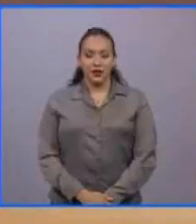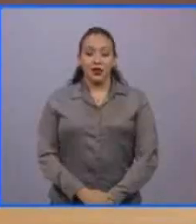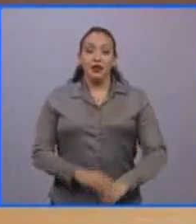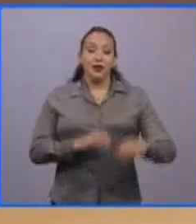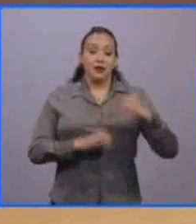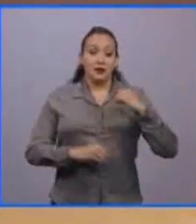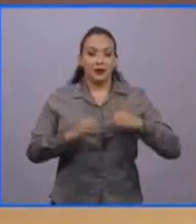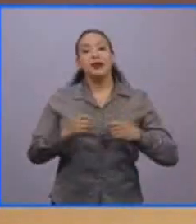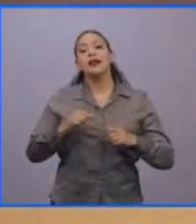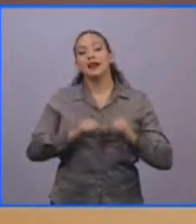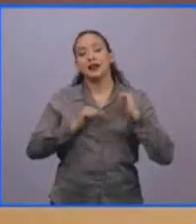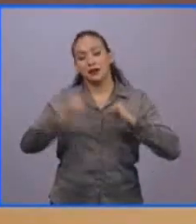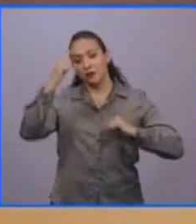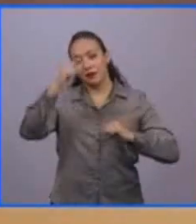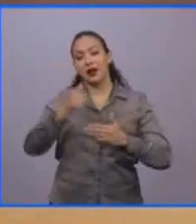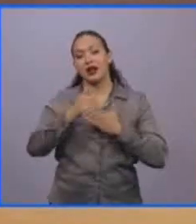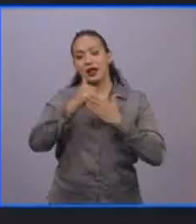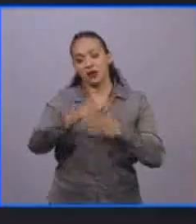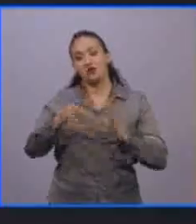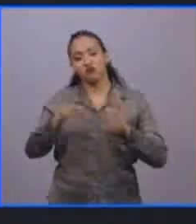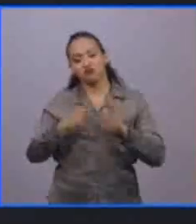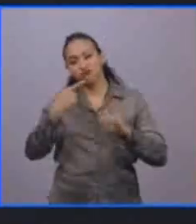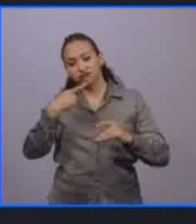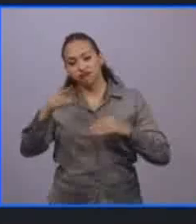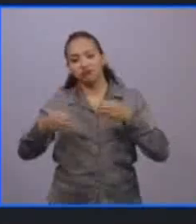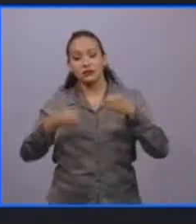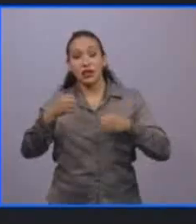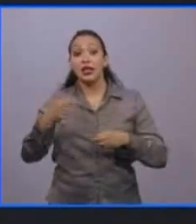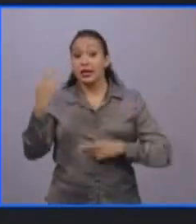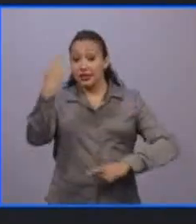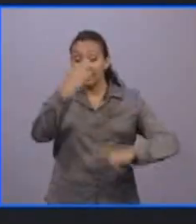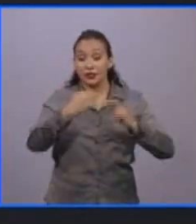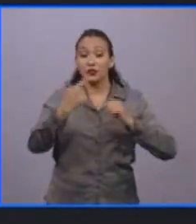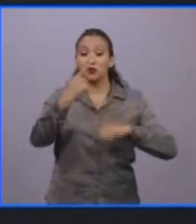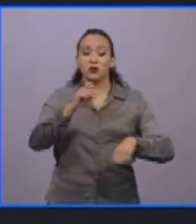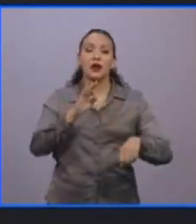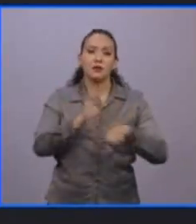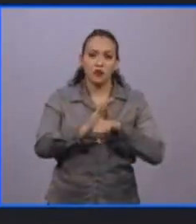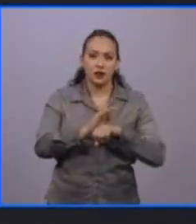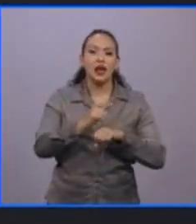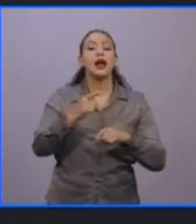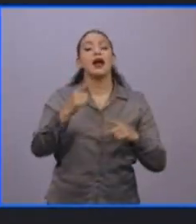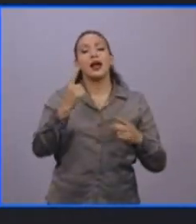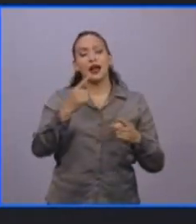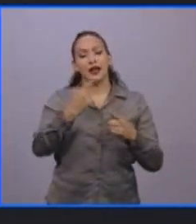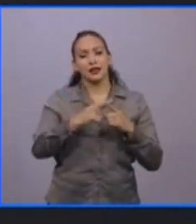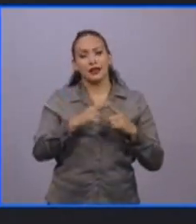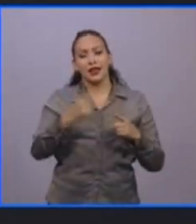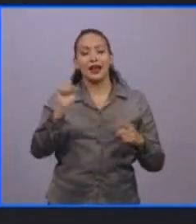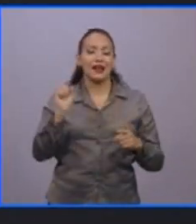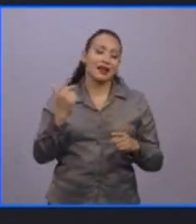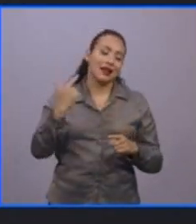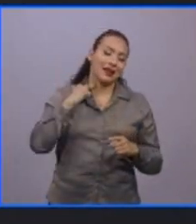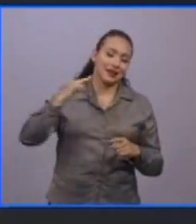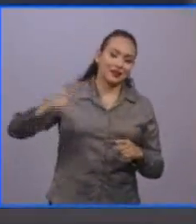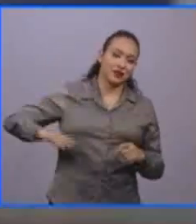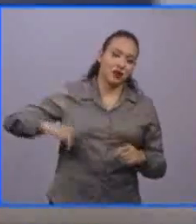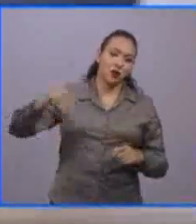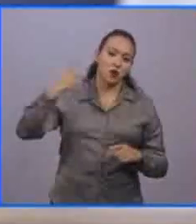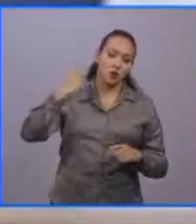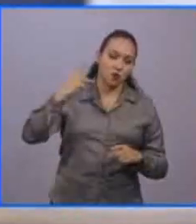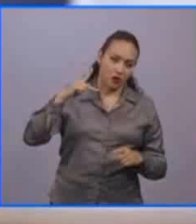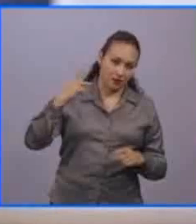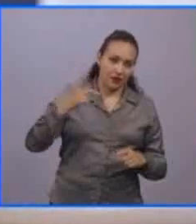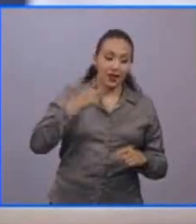El Tribunal de Apelación del 27º Circuito revocó la medida cautelar de prisión domiciliaria al exgobernador de Puebla,